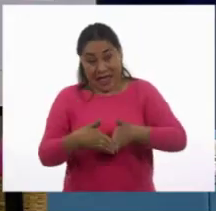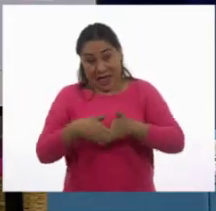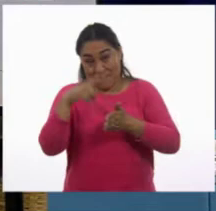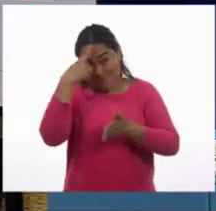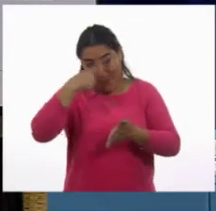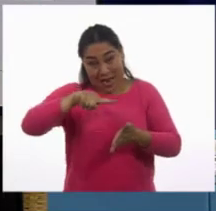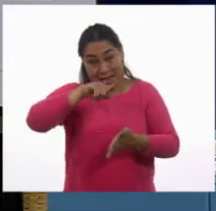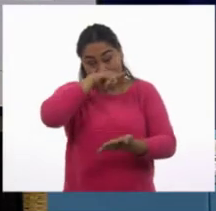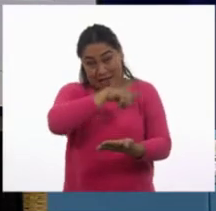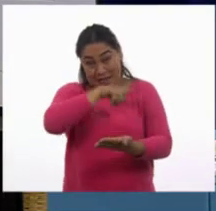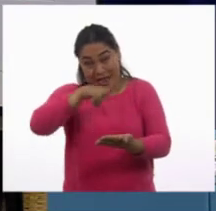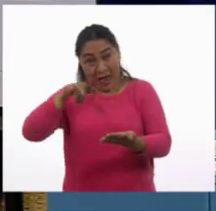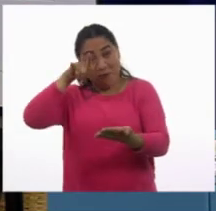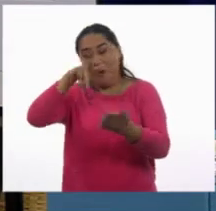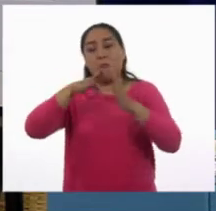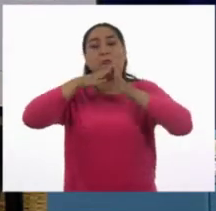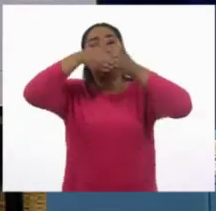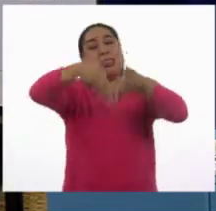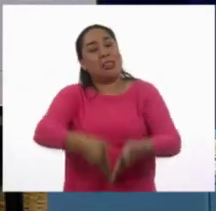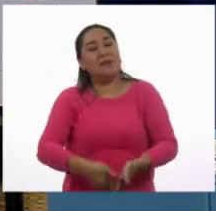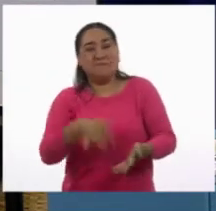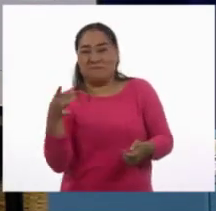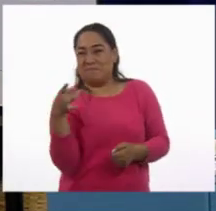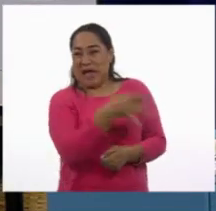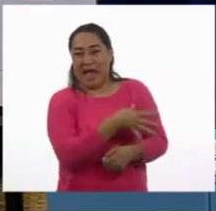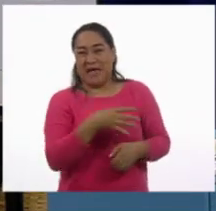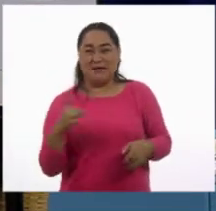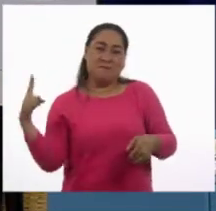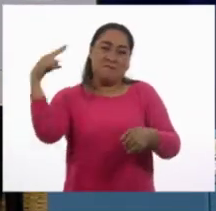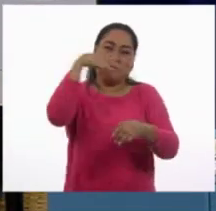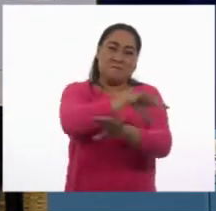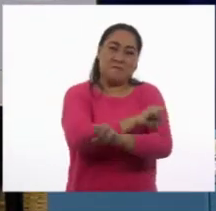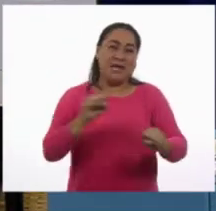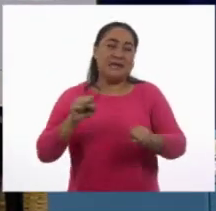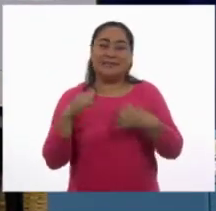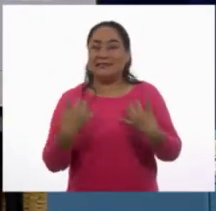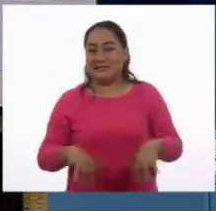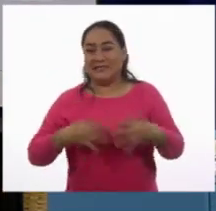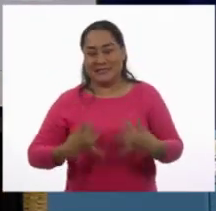Jijiji. Vamos a ver el que sigue. Sí.